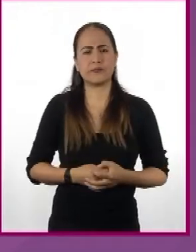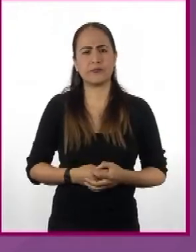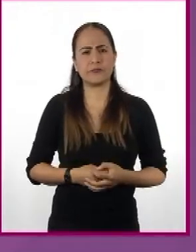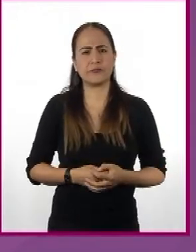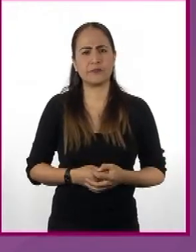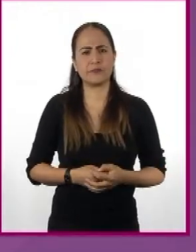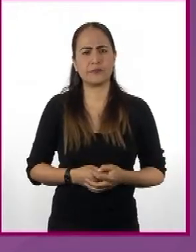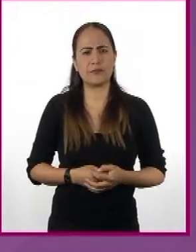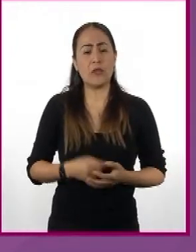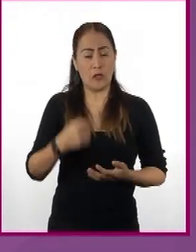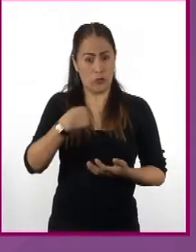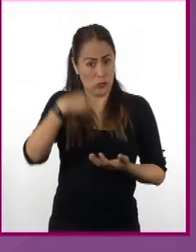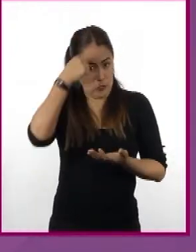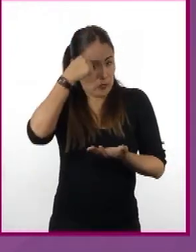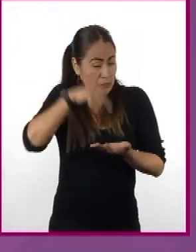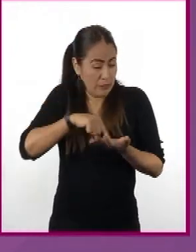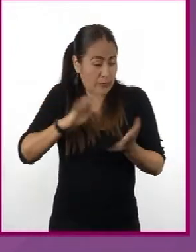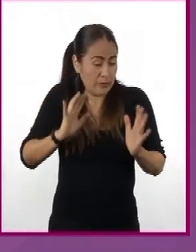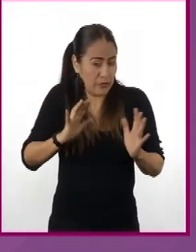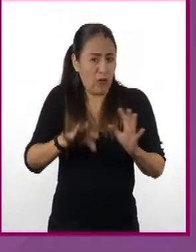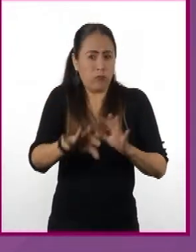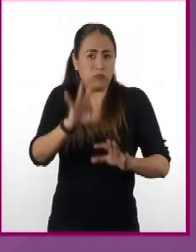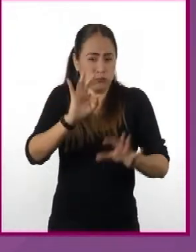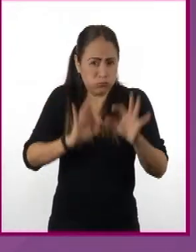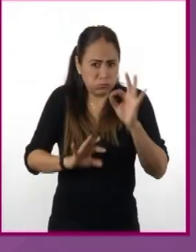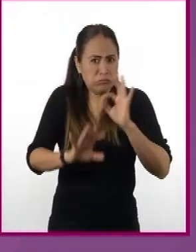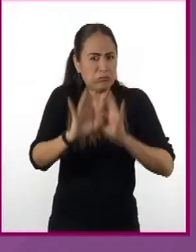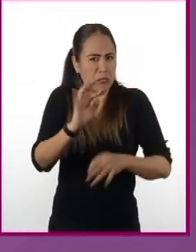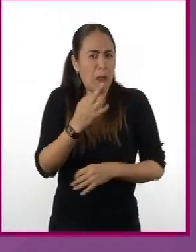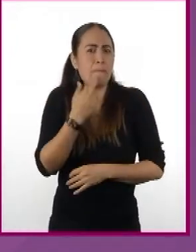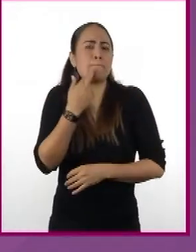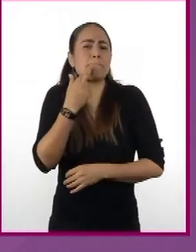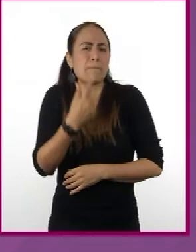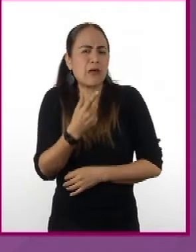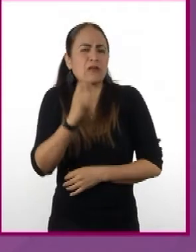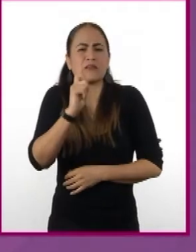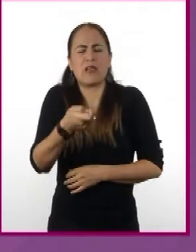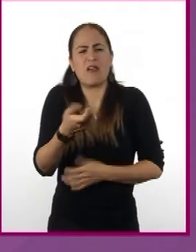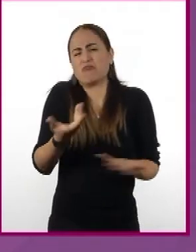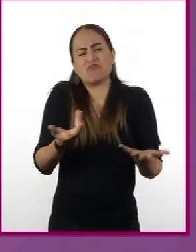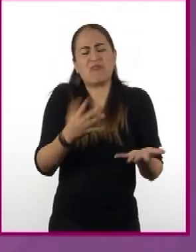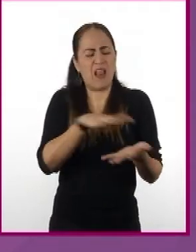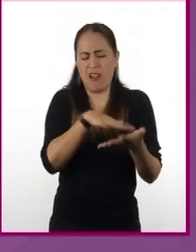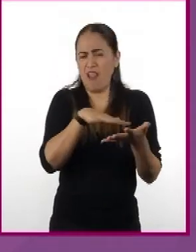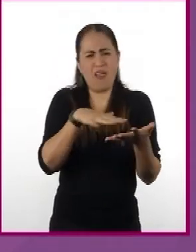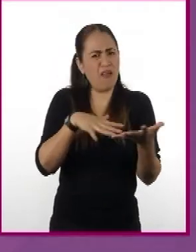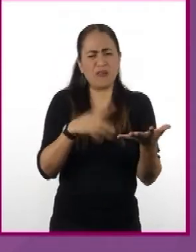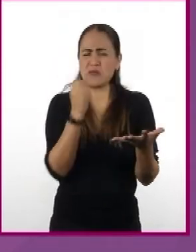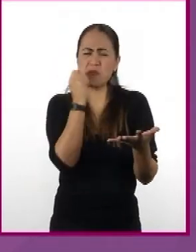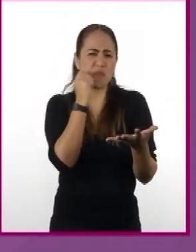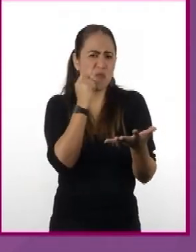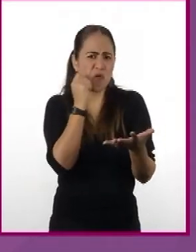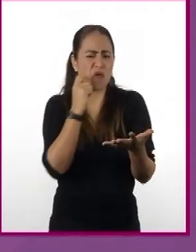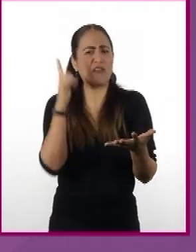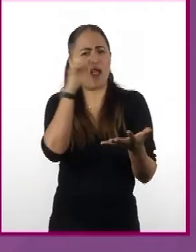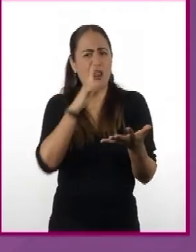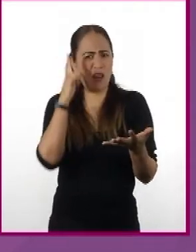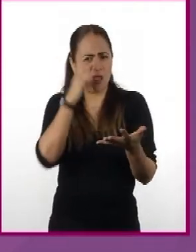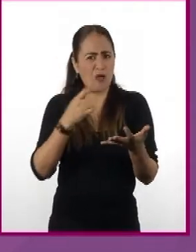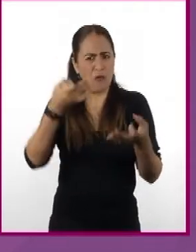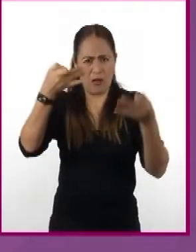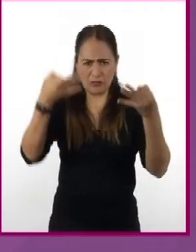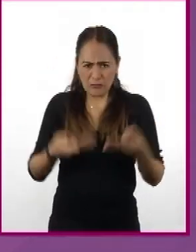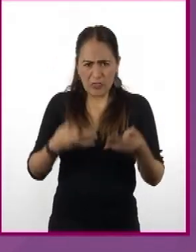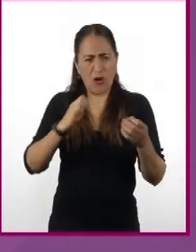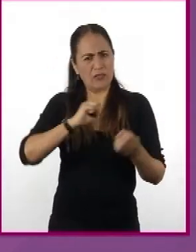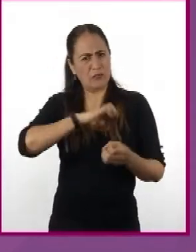¿cómo se llama? La elección más idónea es que se acerquen a leer, independientemente de que sea de las lenguas o del